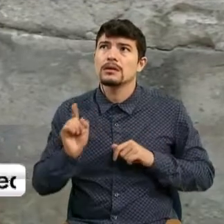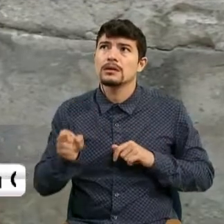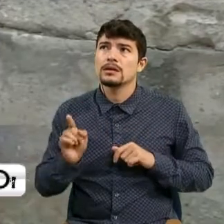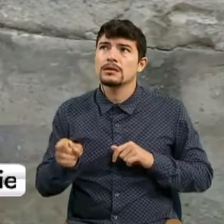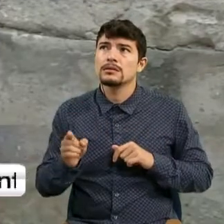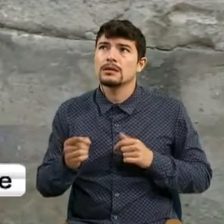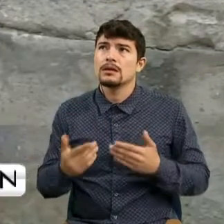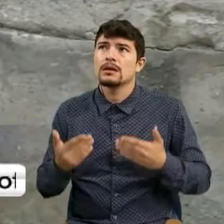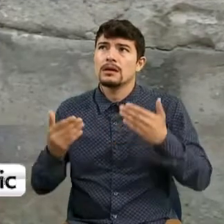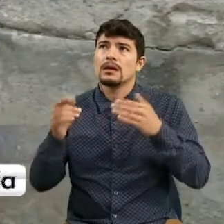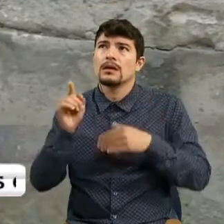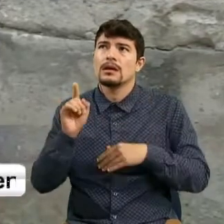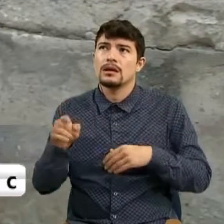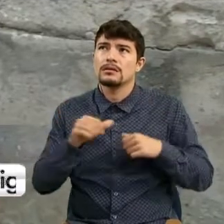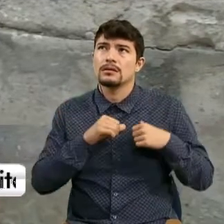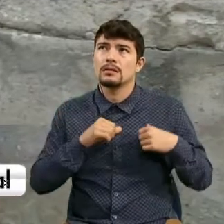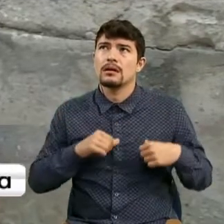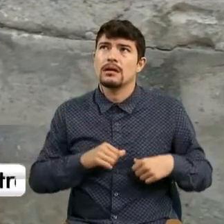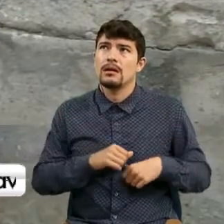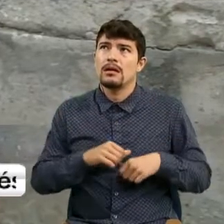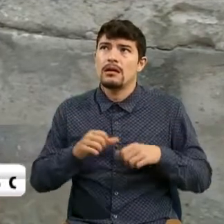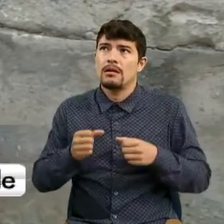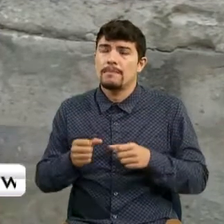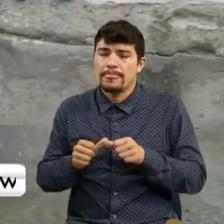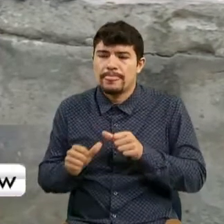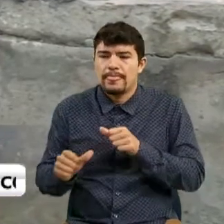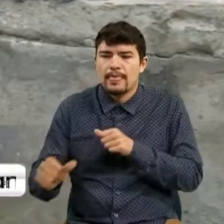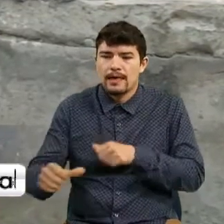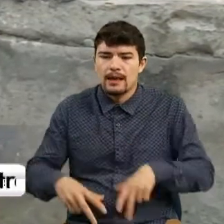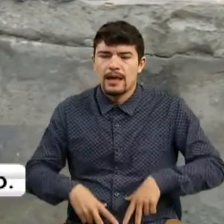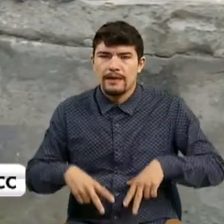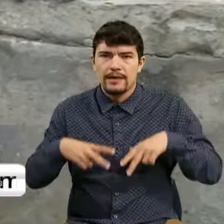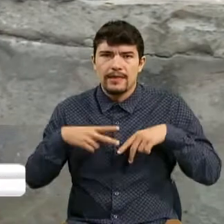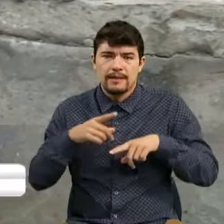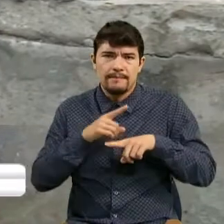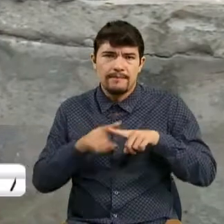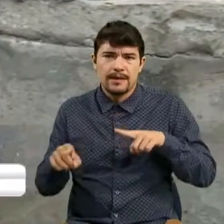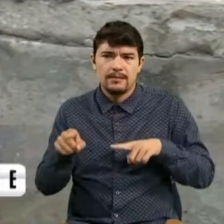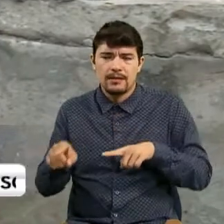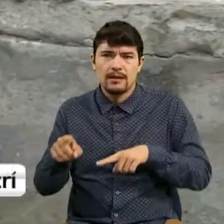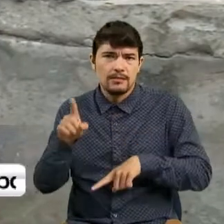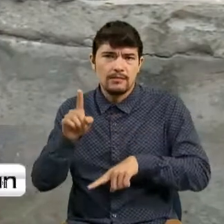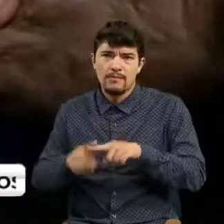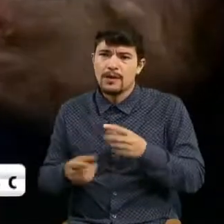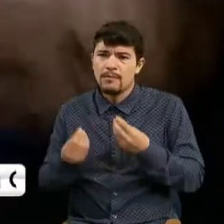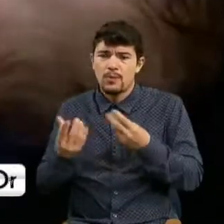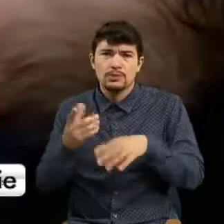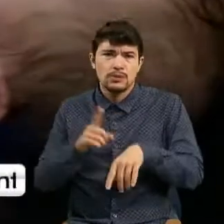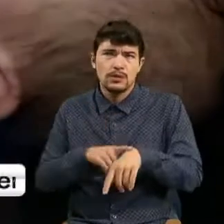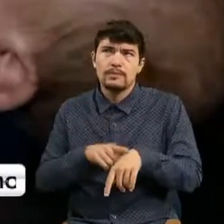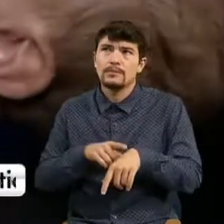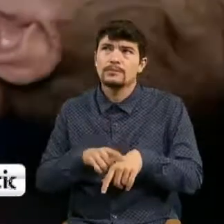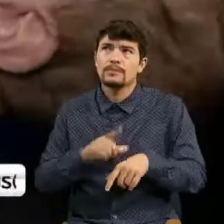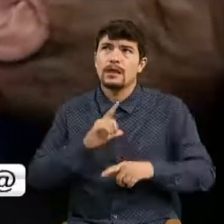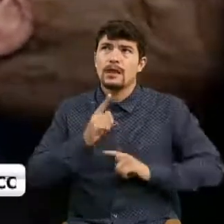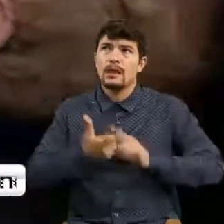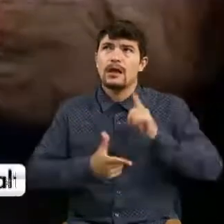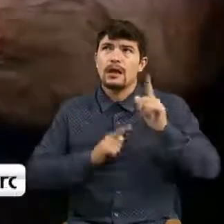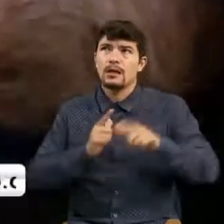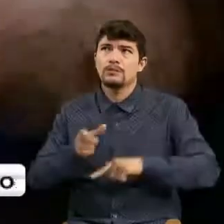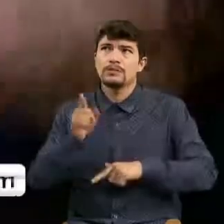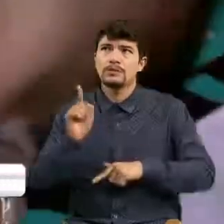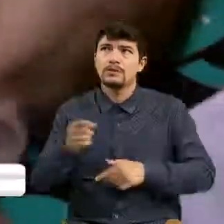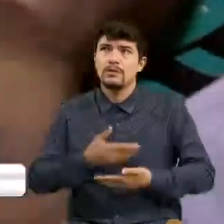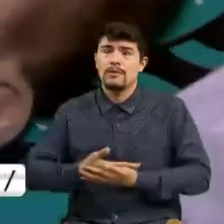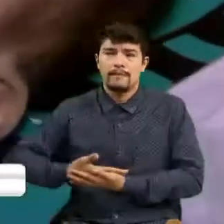pues tenía por le alargado a la vida pero tampoco se podía jalar mucho tiempo la lucha de pilar y de esta